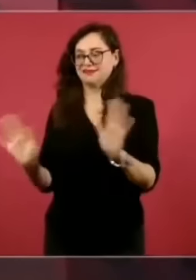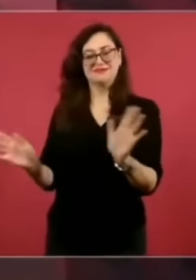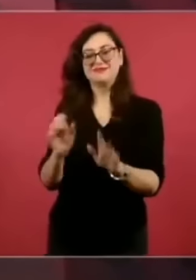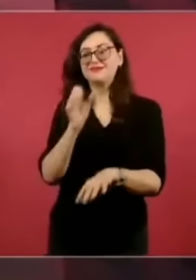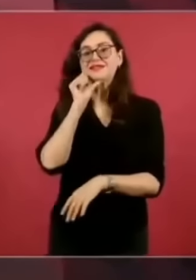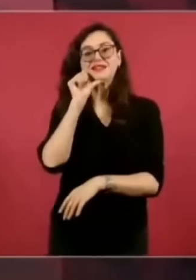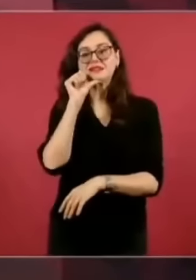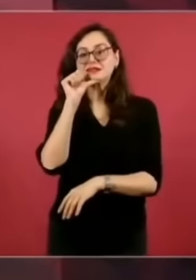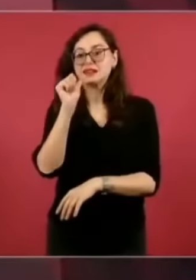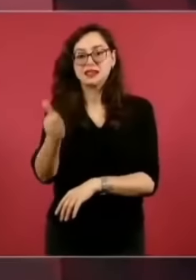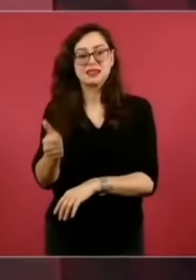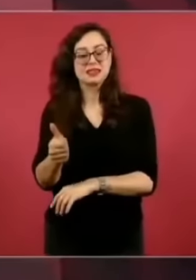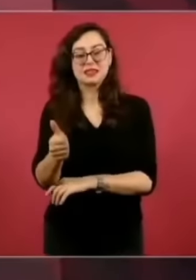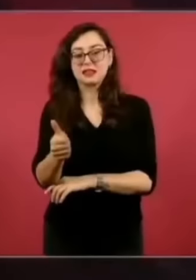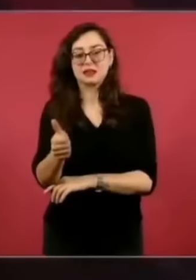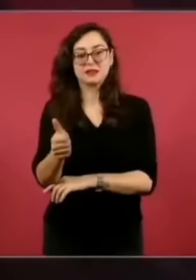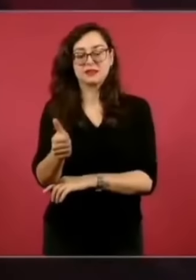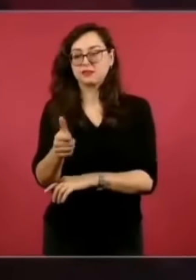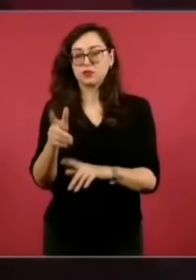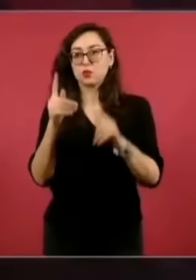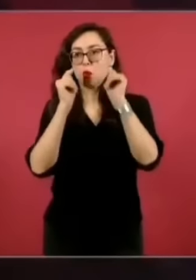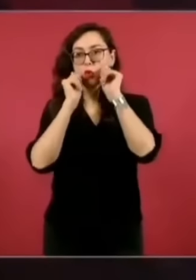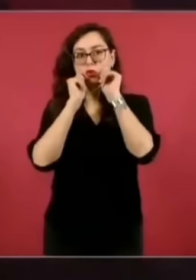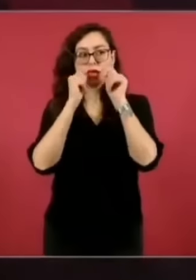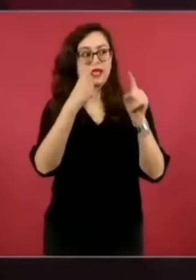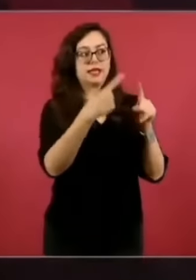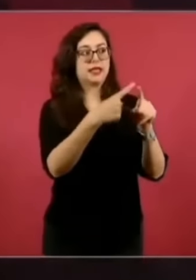a ninguna persona